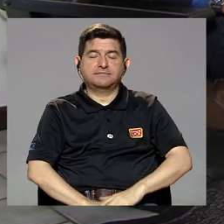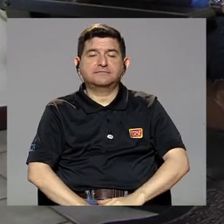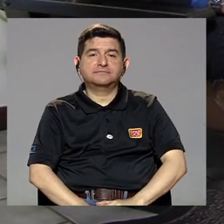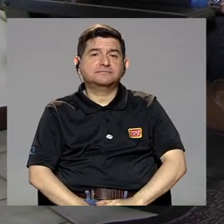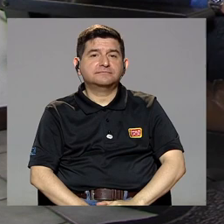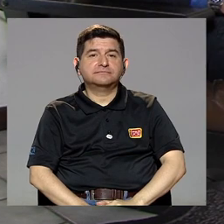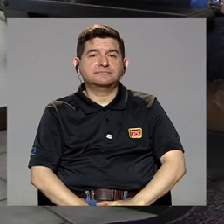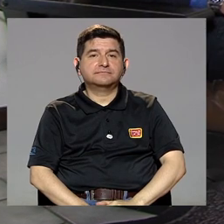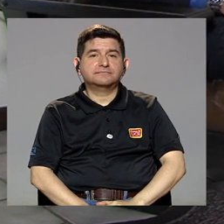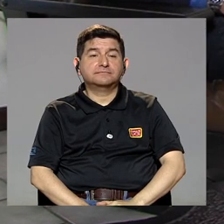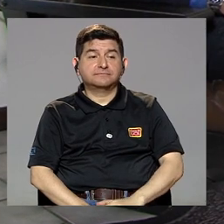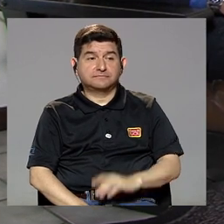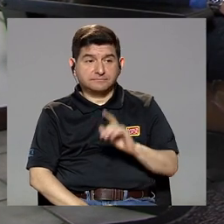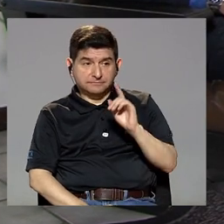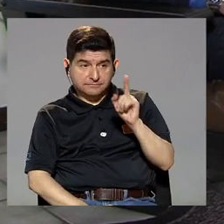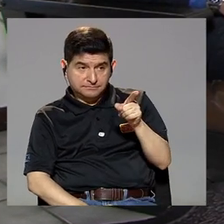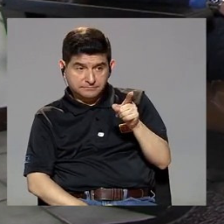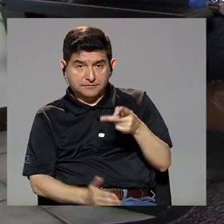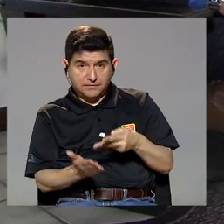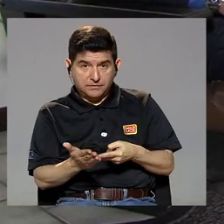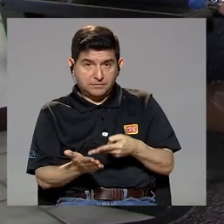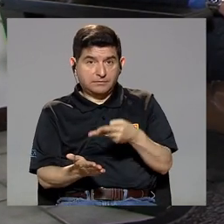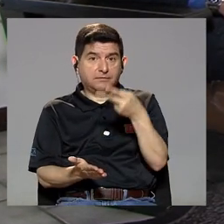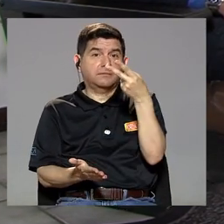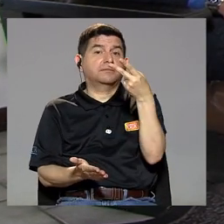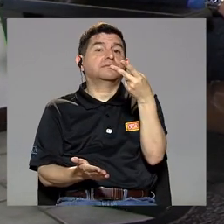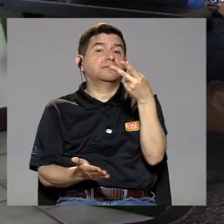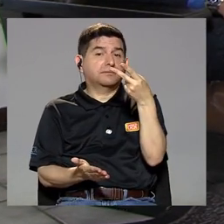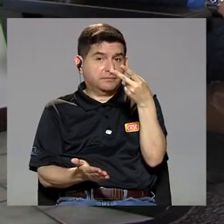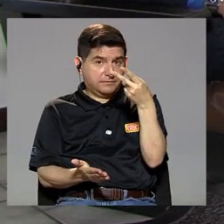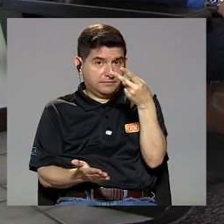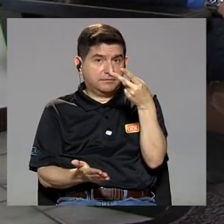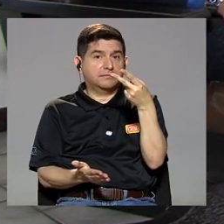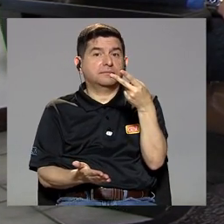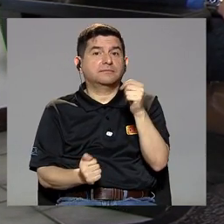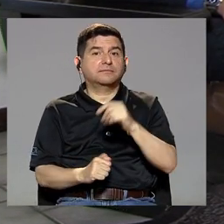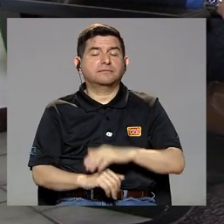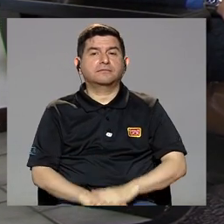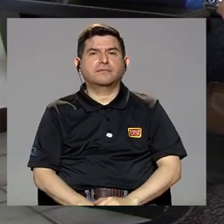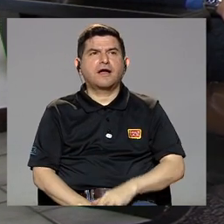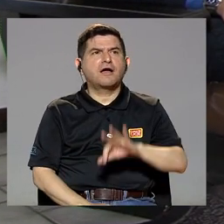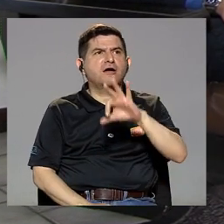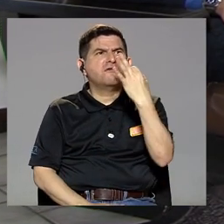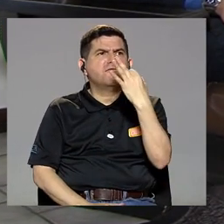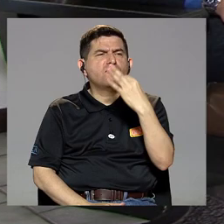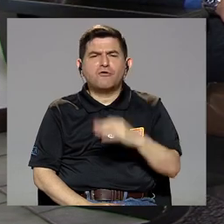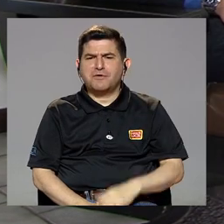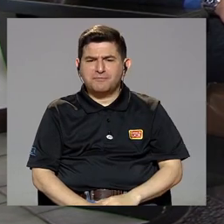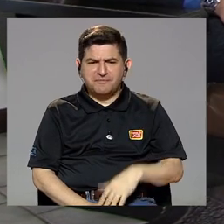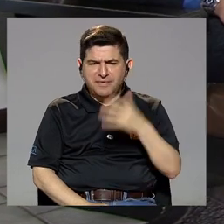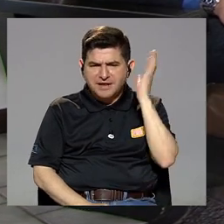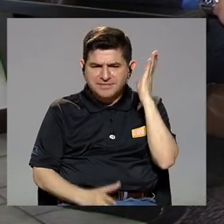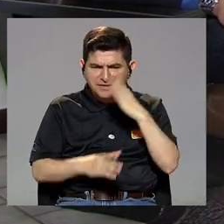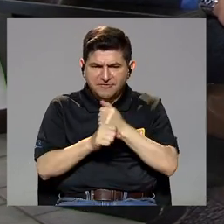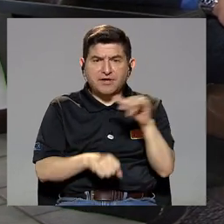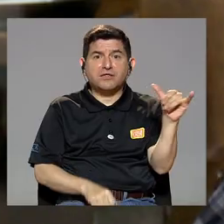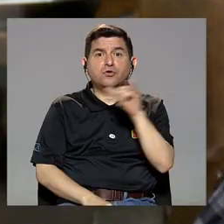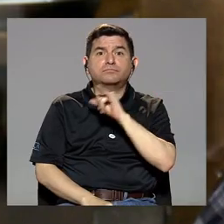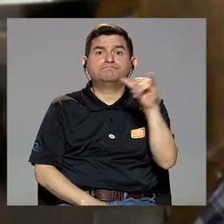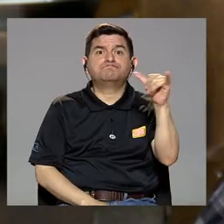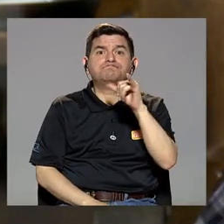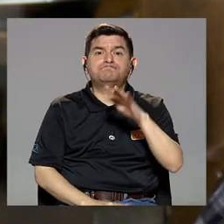y eso pues contaba la verdad la forma de hacer radio también es lo que te digo